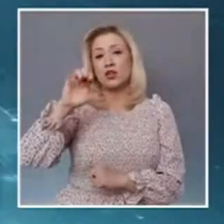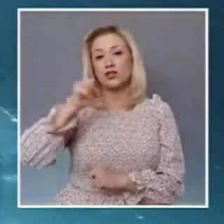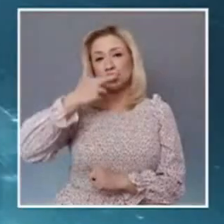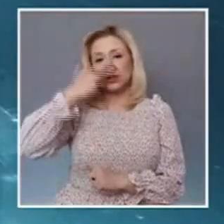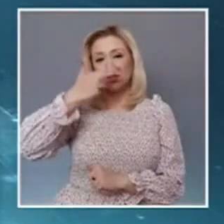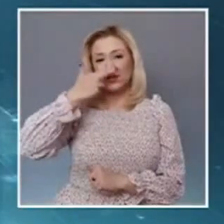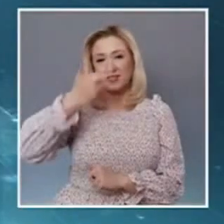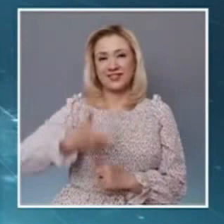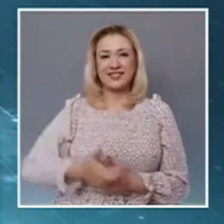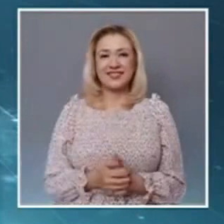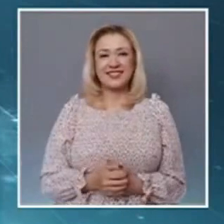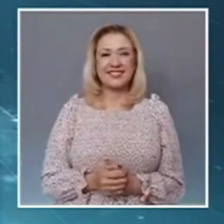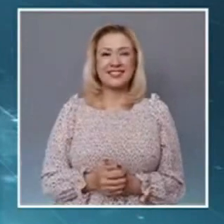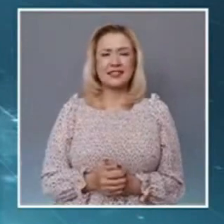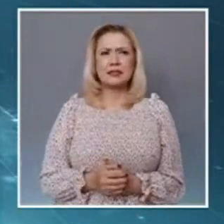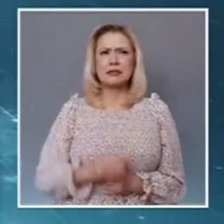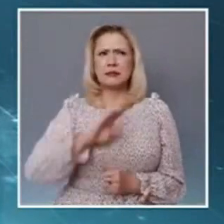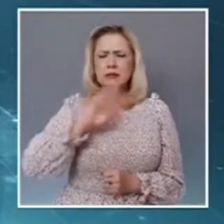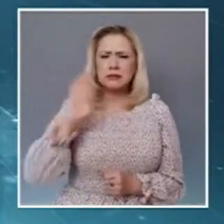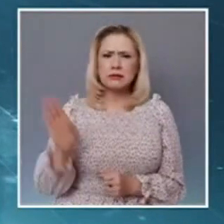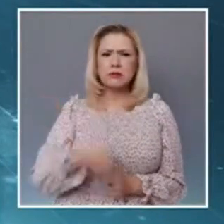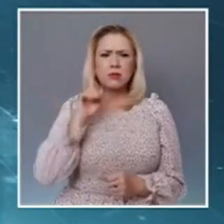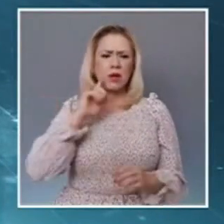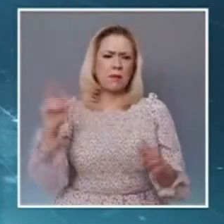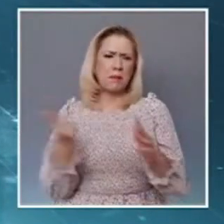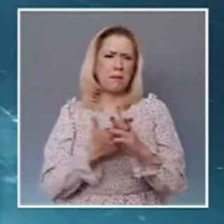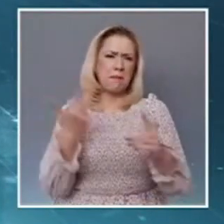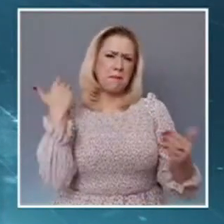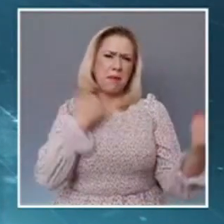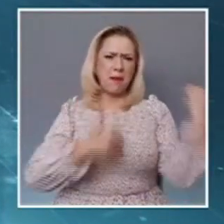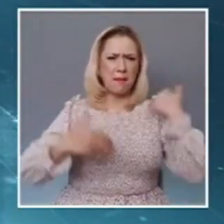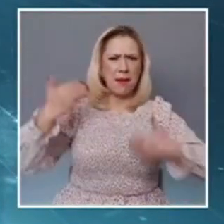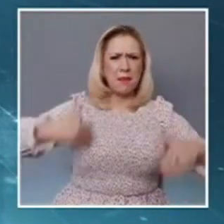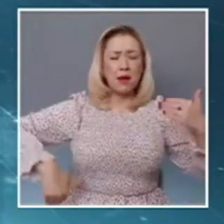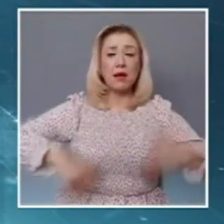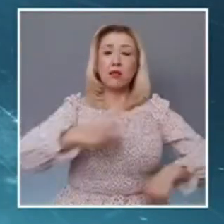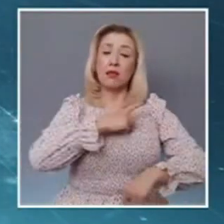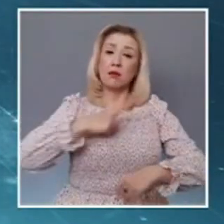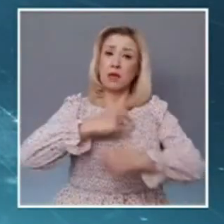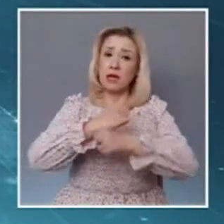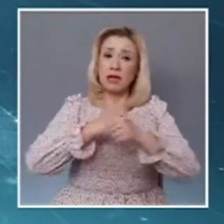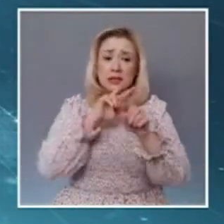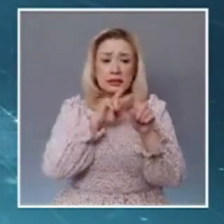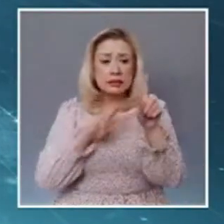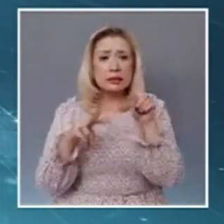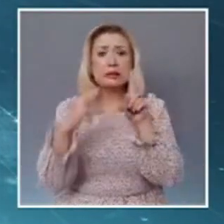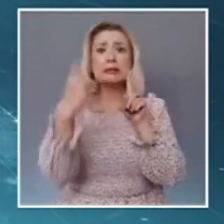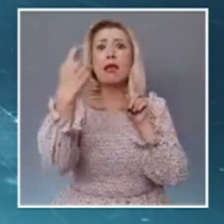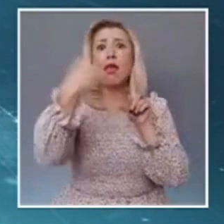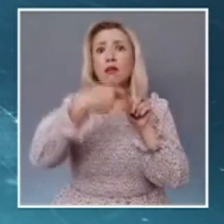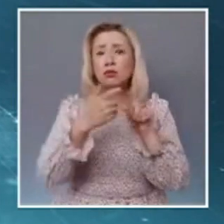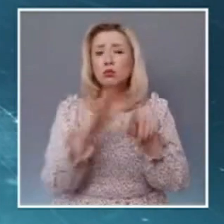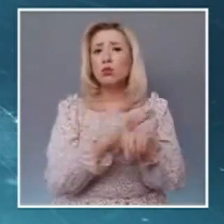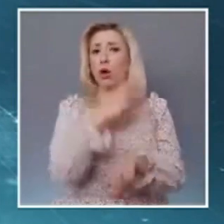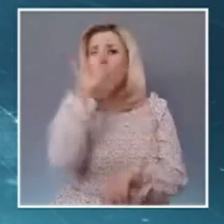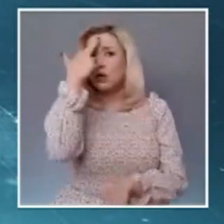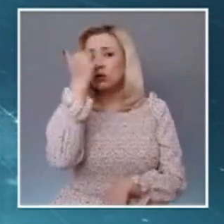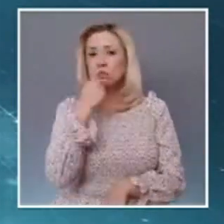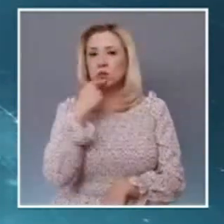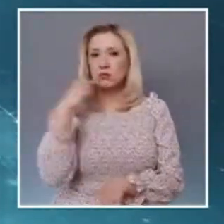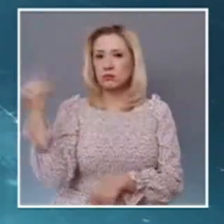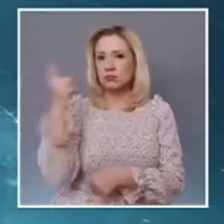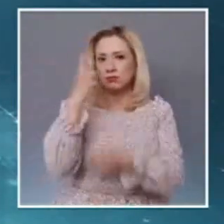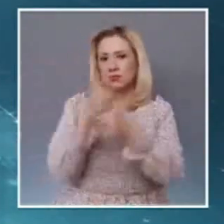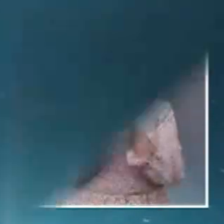Toda muerte violenta de una mujer debe ser investigada con perspectiva de género, estableció la primera sala de la Corte.